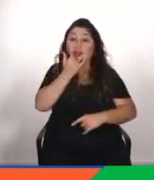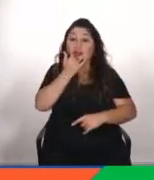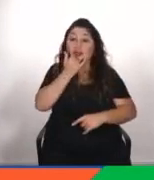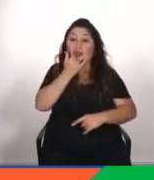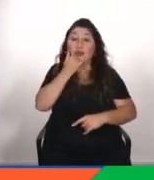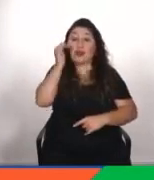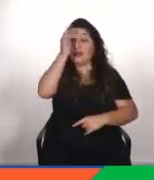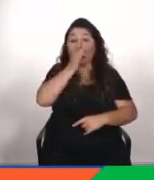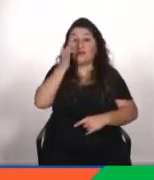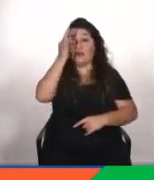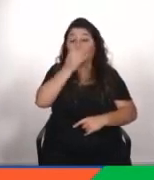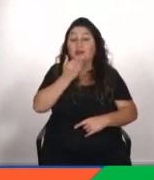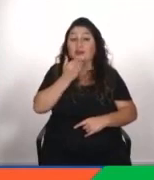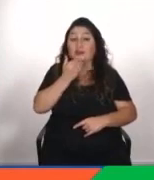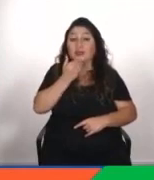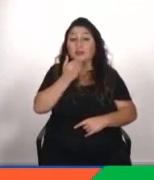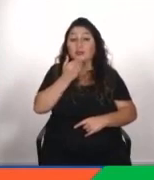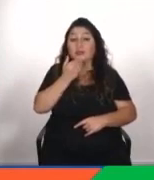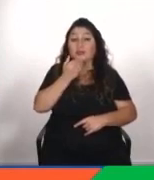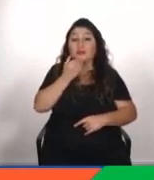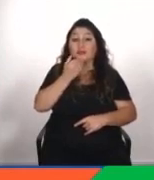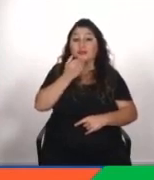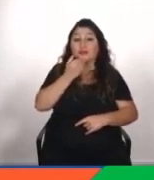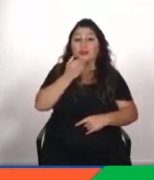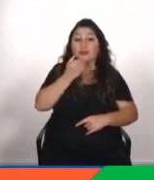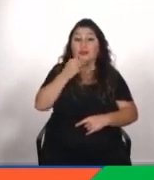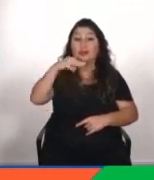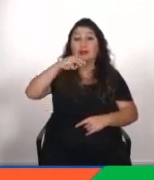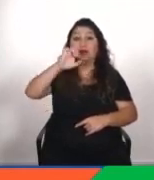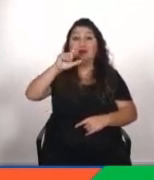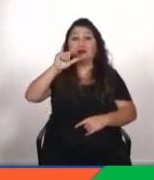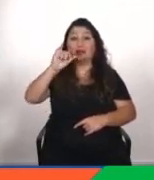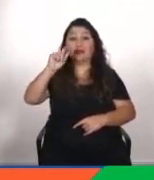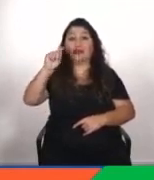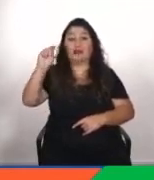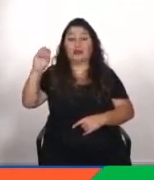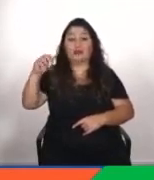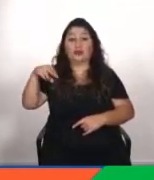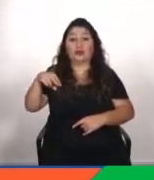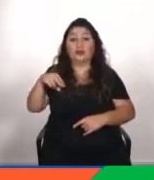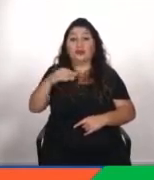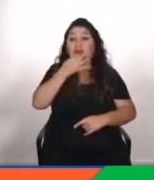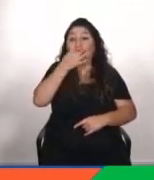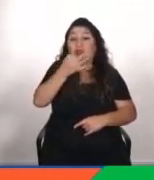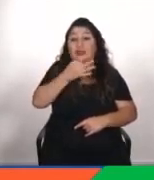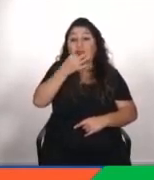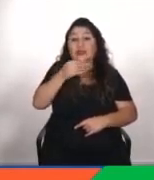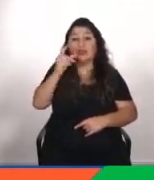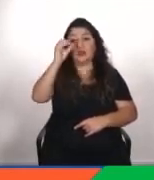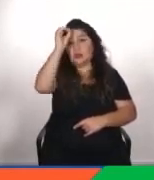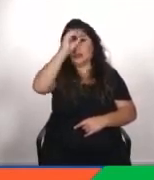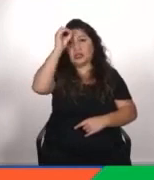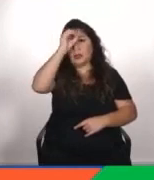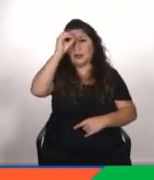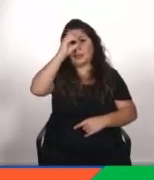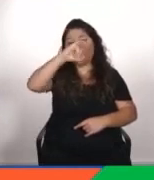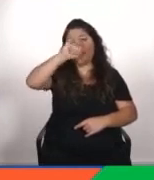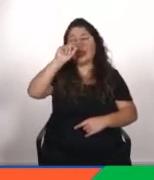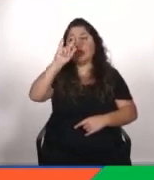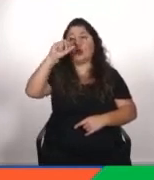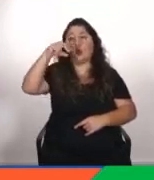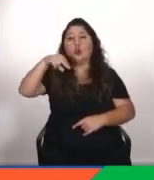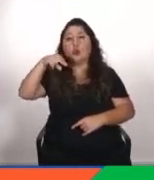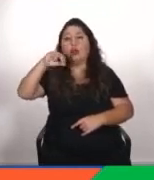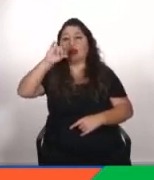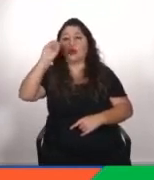redes de Facebook del MIM. Y Manny Tom nos pregunta, te pregunta a ti, ¿qué opinas de cierta afirmación de Juan José Benítez, quien definió